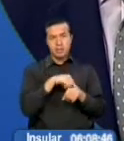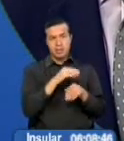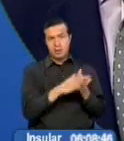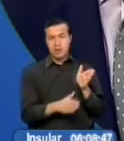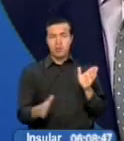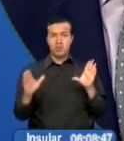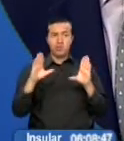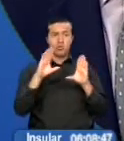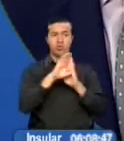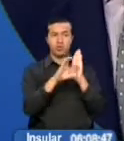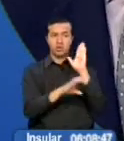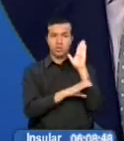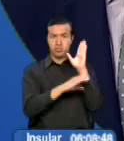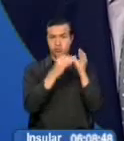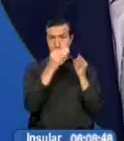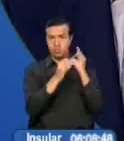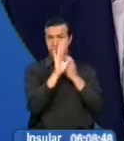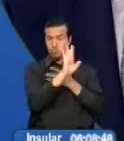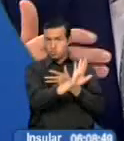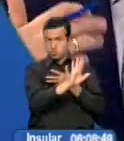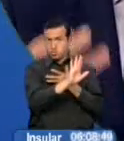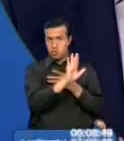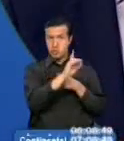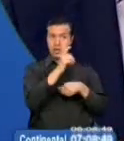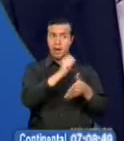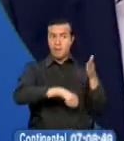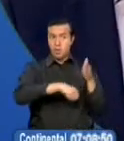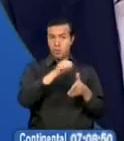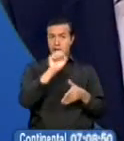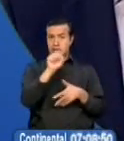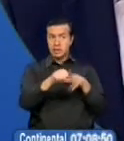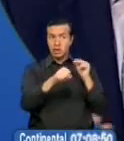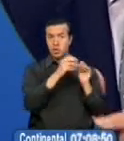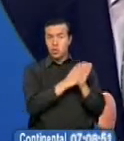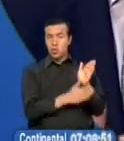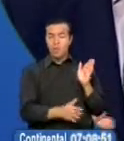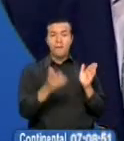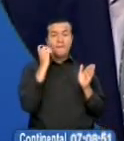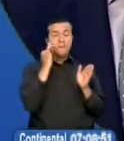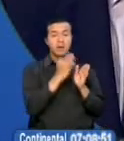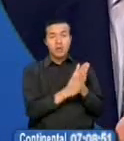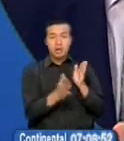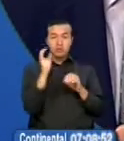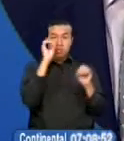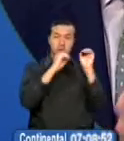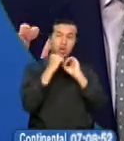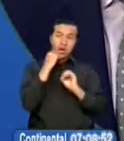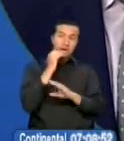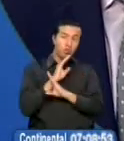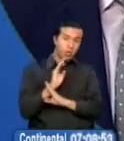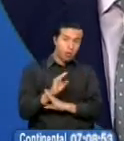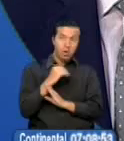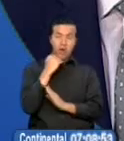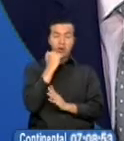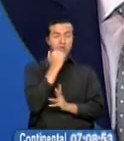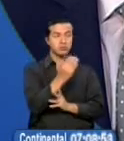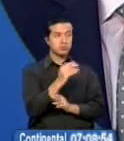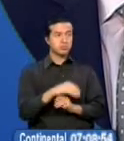la Corte Constitucional para emitir su resolución, aprobar, observar o rechazar este